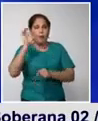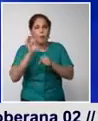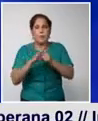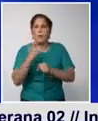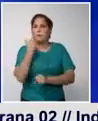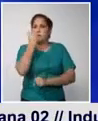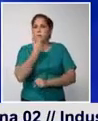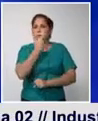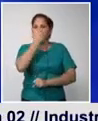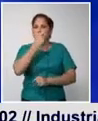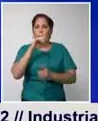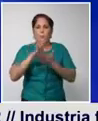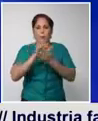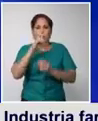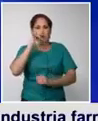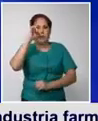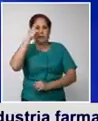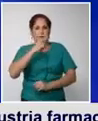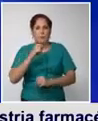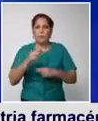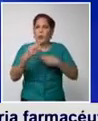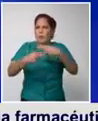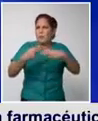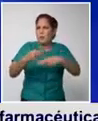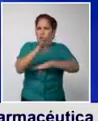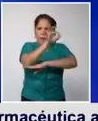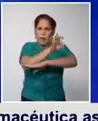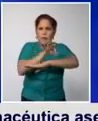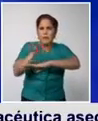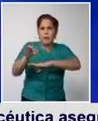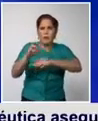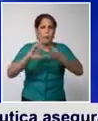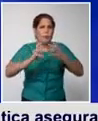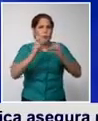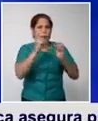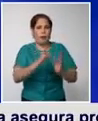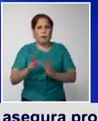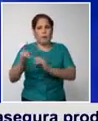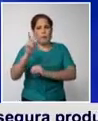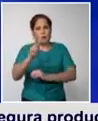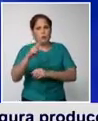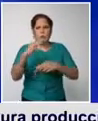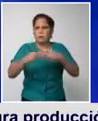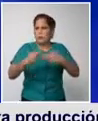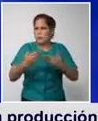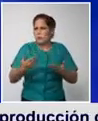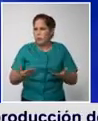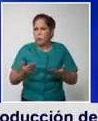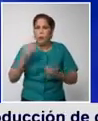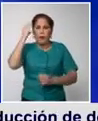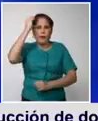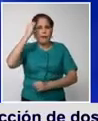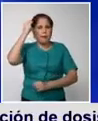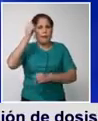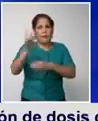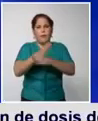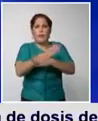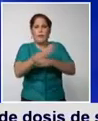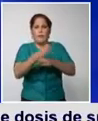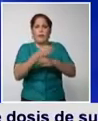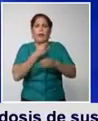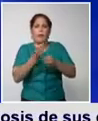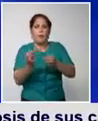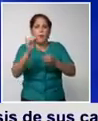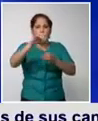vacunales anti-COVID-19. ¿Cómo se ha diseñado, doctor, esta fase 2 de ensayos clínicos? ¿Qué criterios de